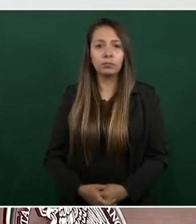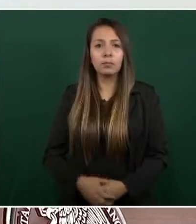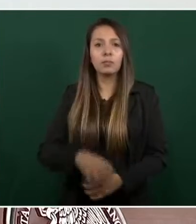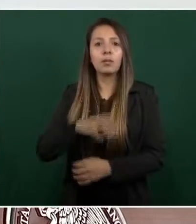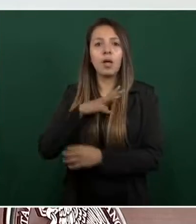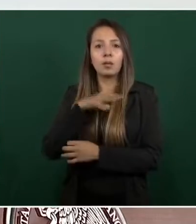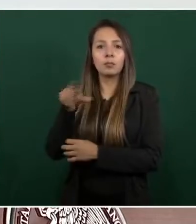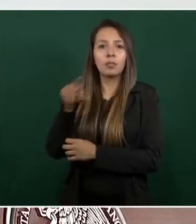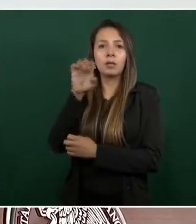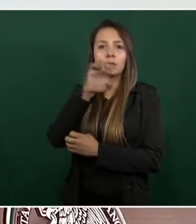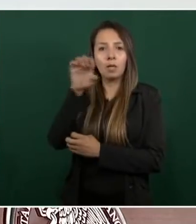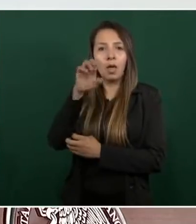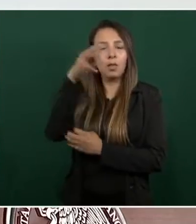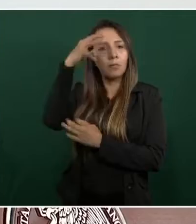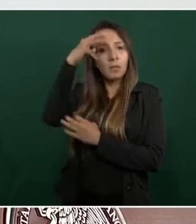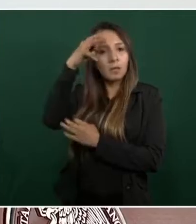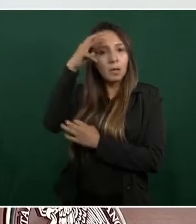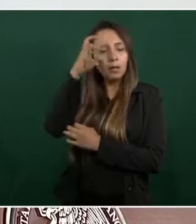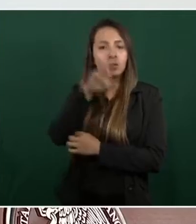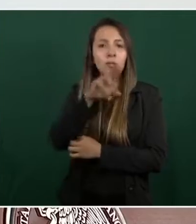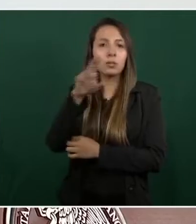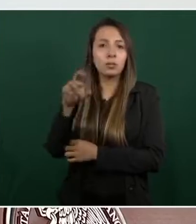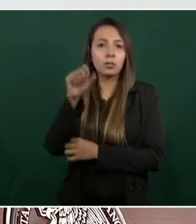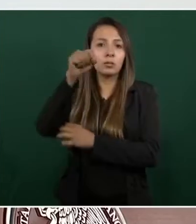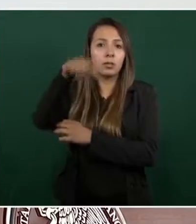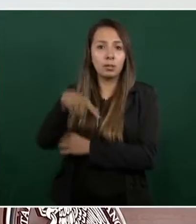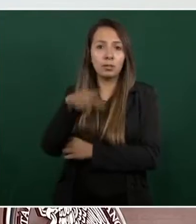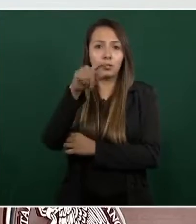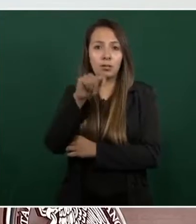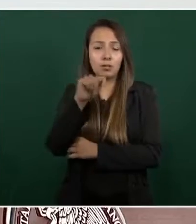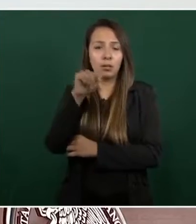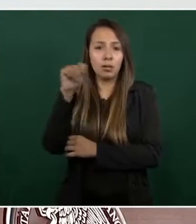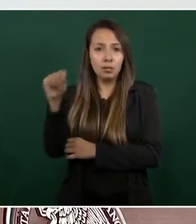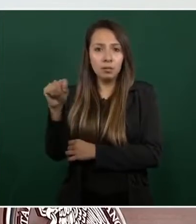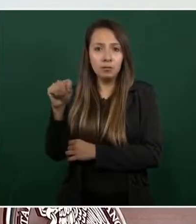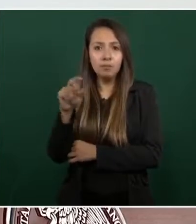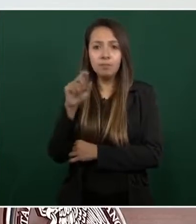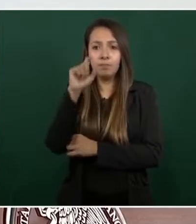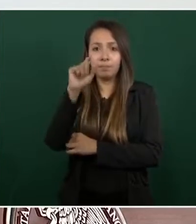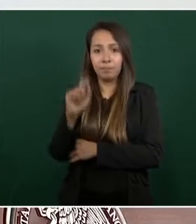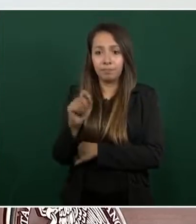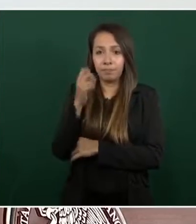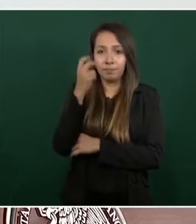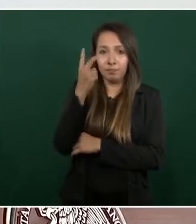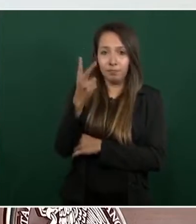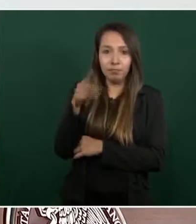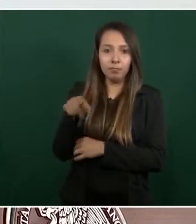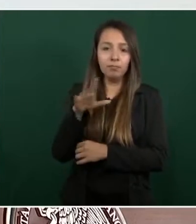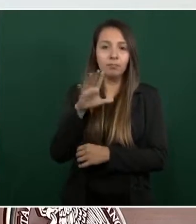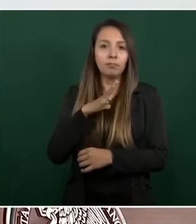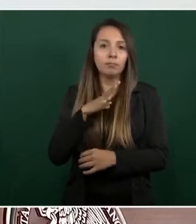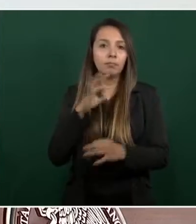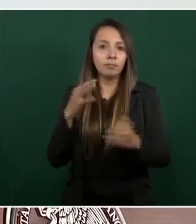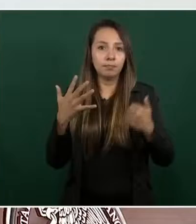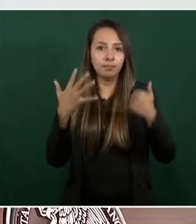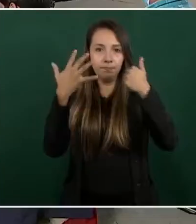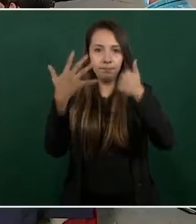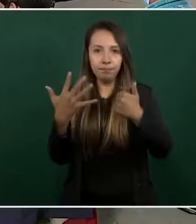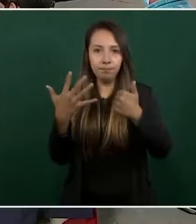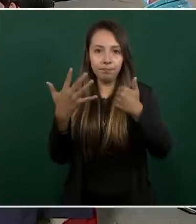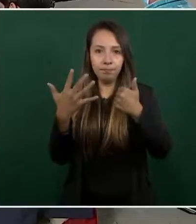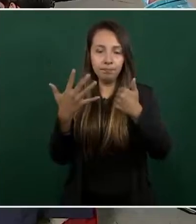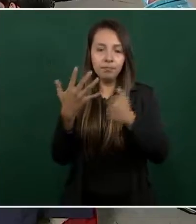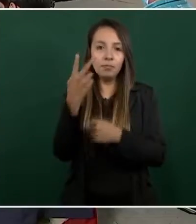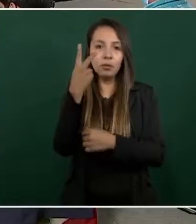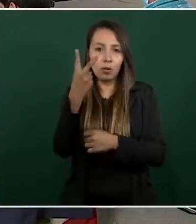Ensenada, Mexicali, Rosarito, San Quintín y Tecate, y en el 22 están consideradas seis, dos ya están